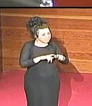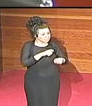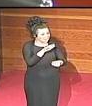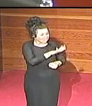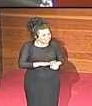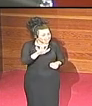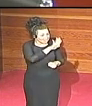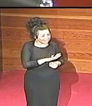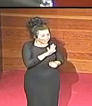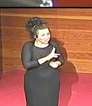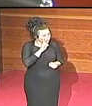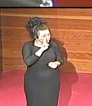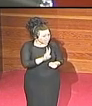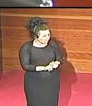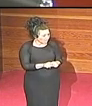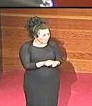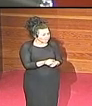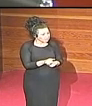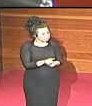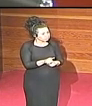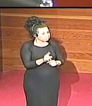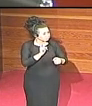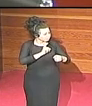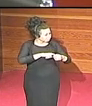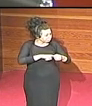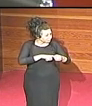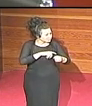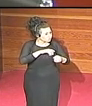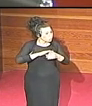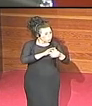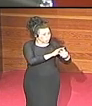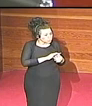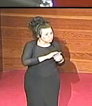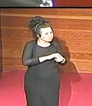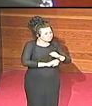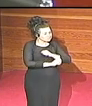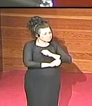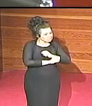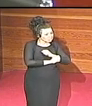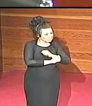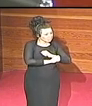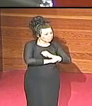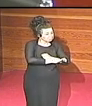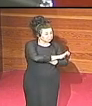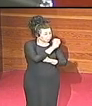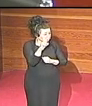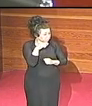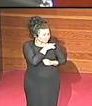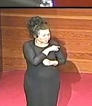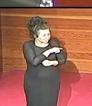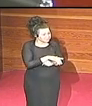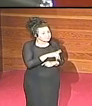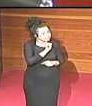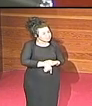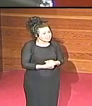Europa, con sede en Viena, y del Grupo de Estrategia Unión Europea-Rusia, convocado por el European Council on Foreign Relations. También